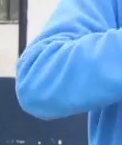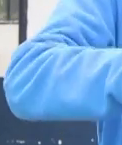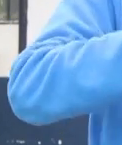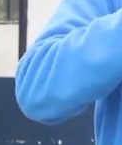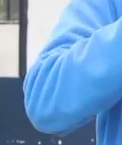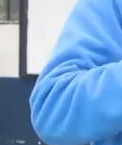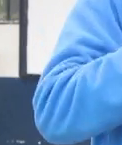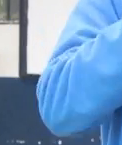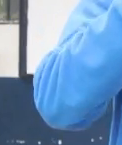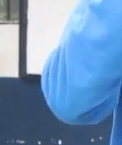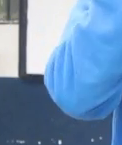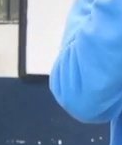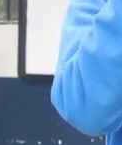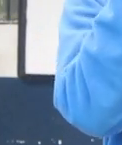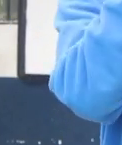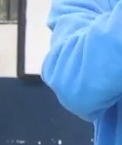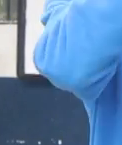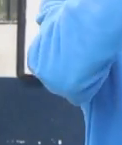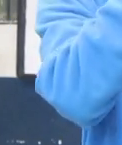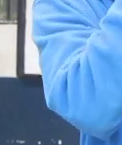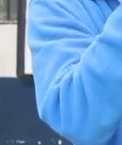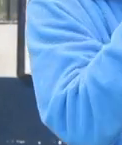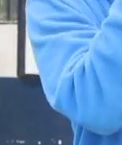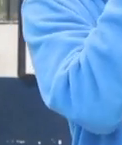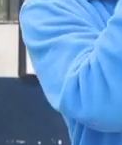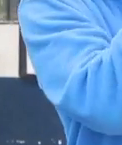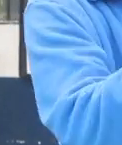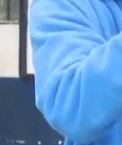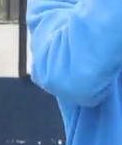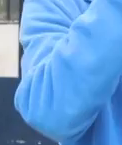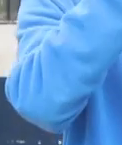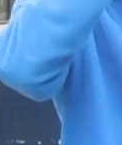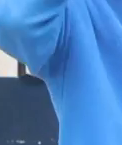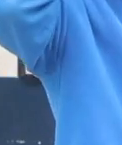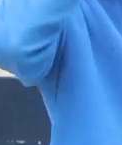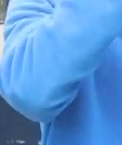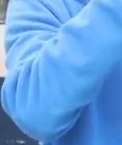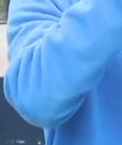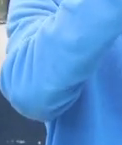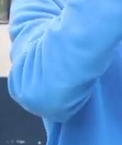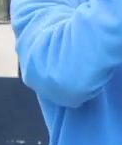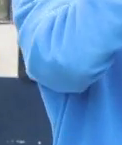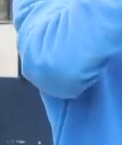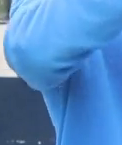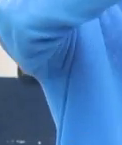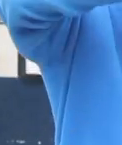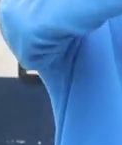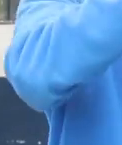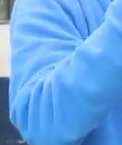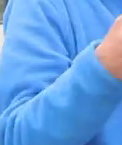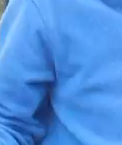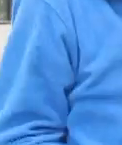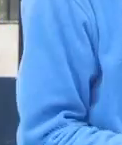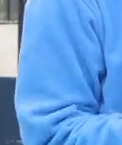sordos podemos aprender, que poco a poco vamos comprendiendo, nos interesa mucho los diferentes temas y que vamos,